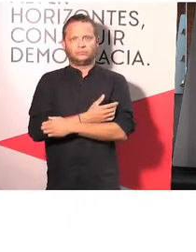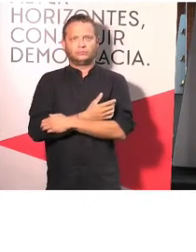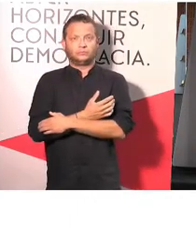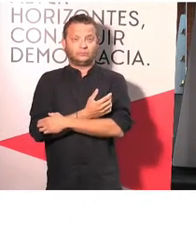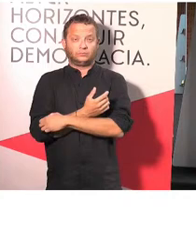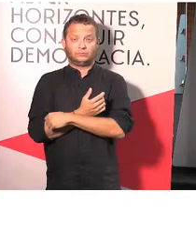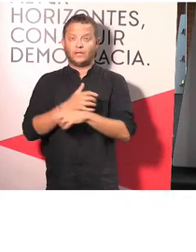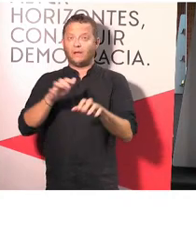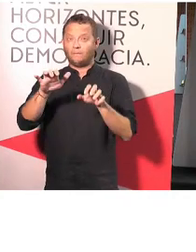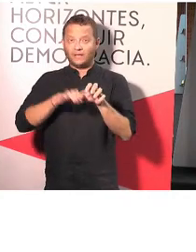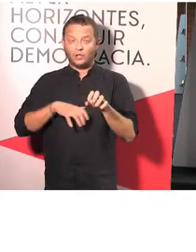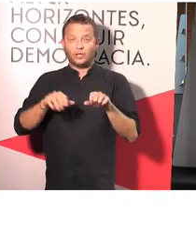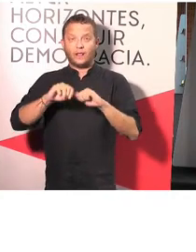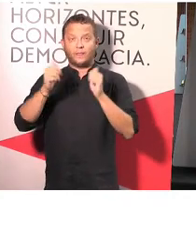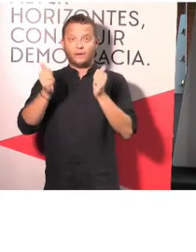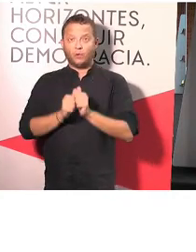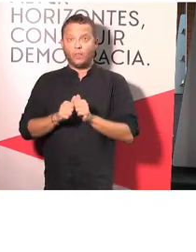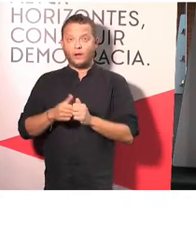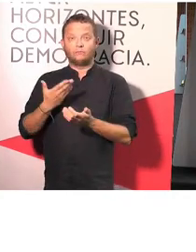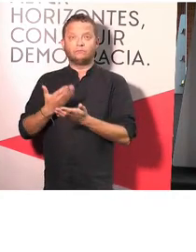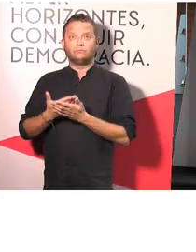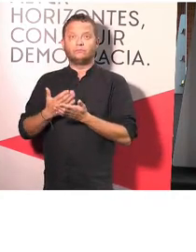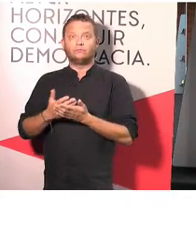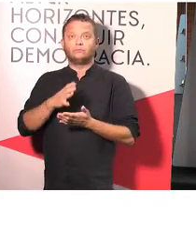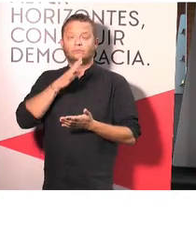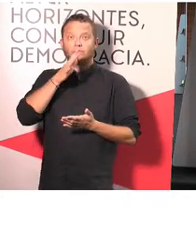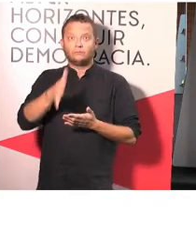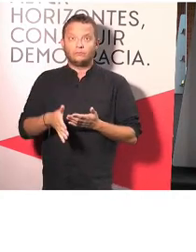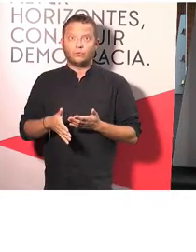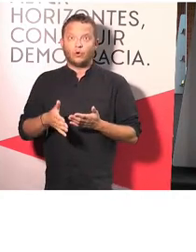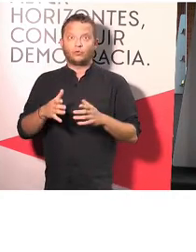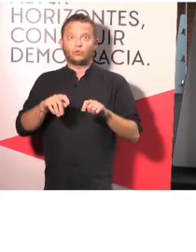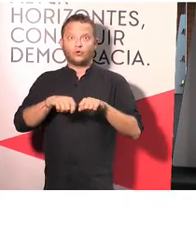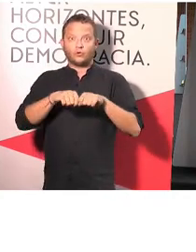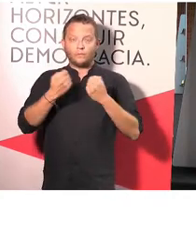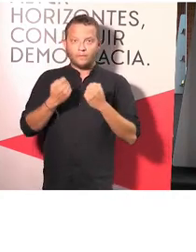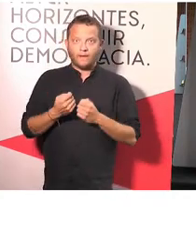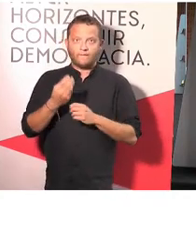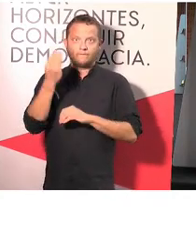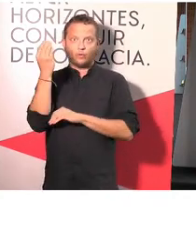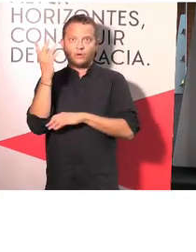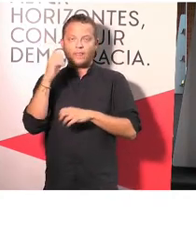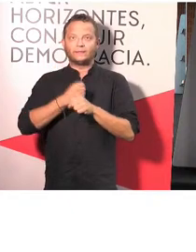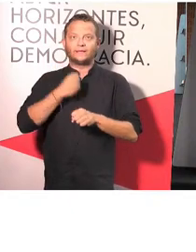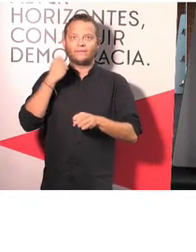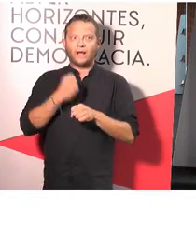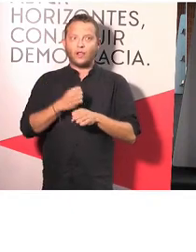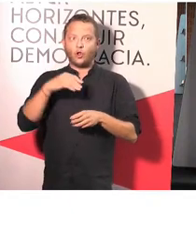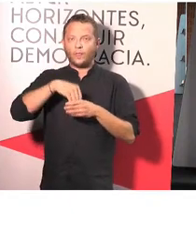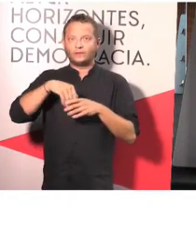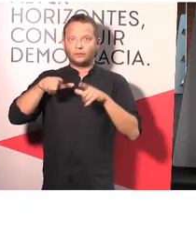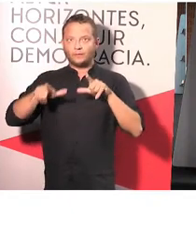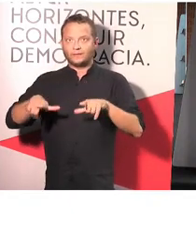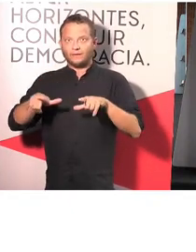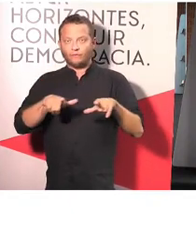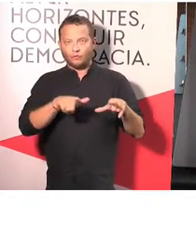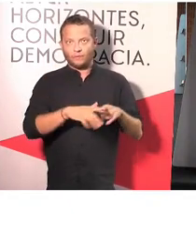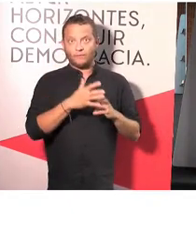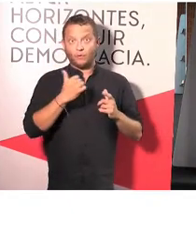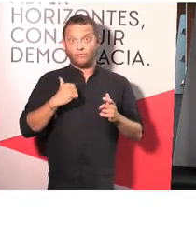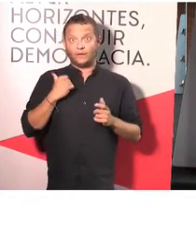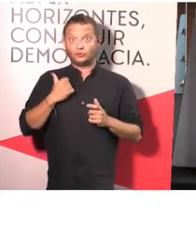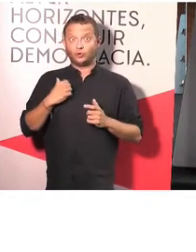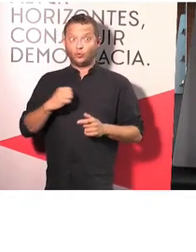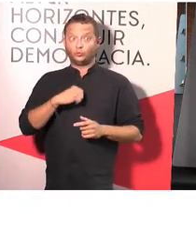La mayoría del modelo extraccionista se fundamenta en romper la figura del trabajador en las plataformas, en la idea de falso